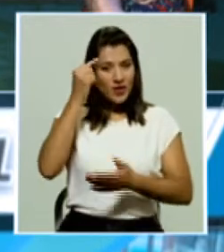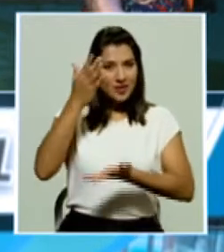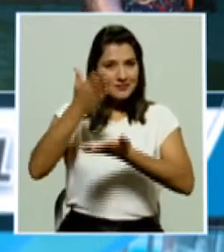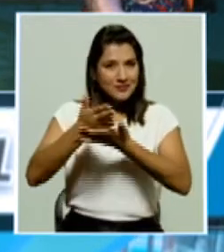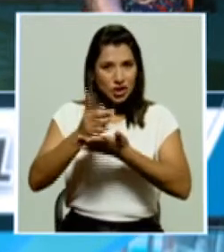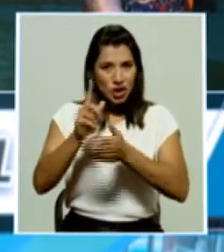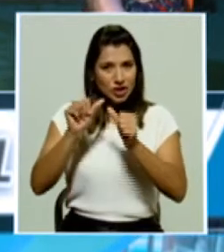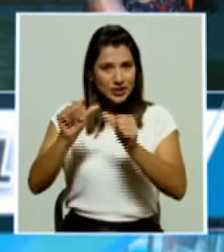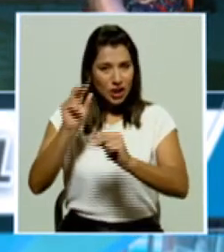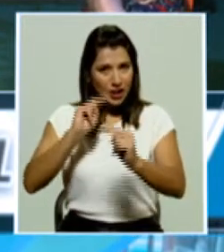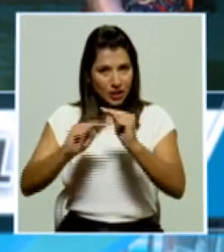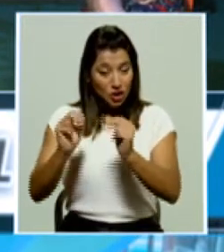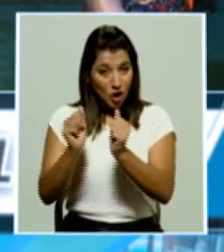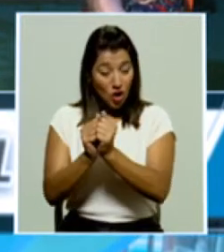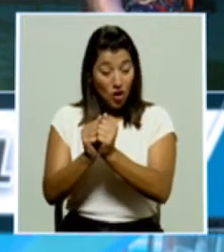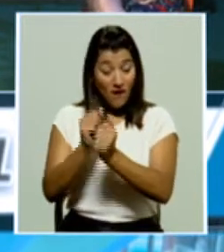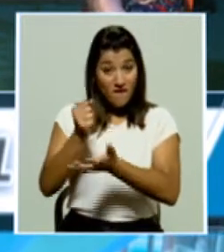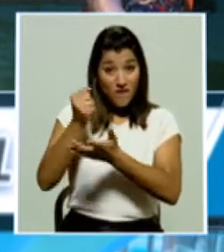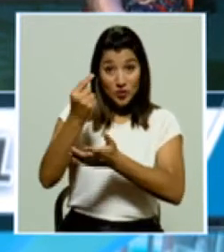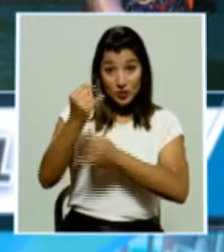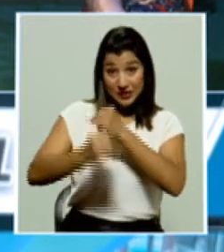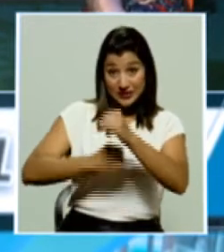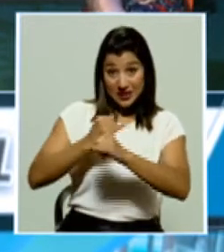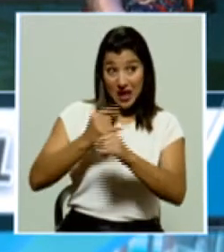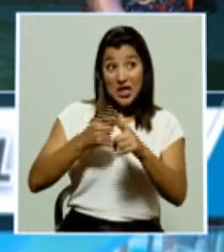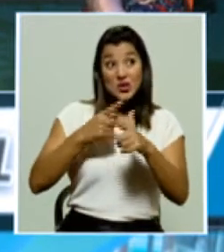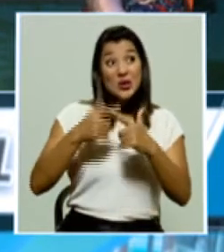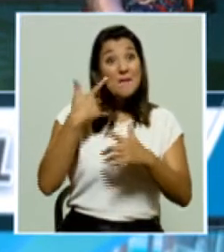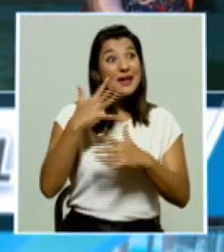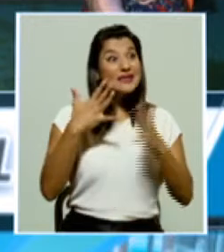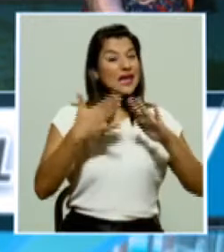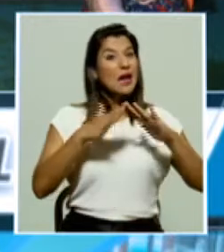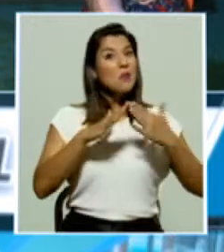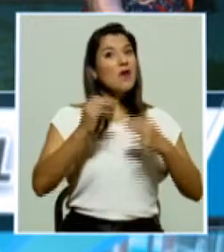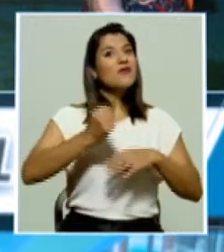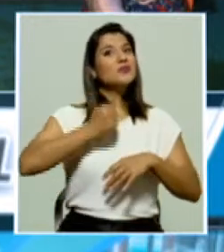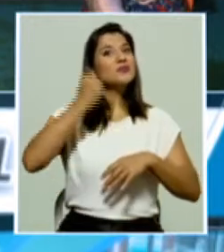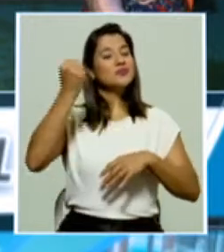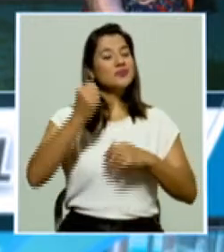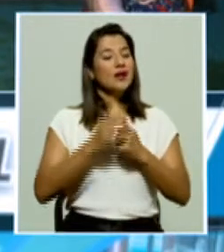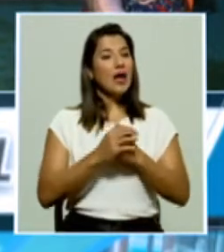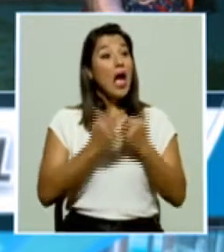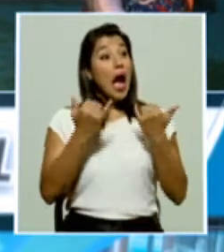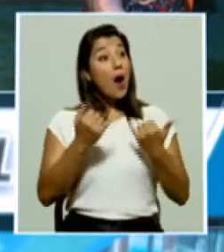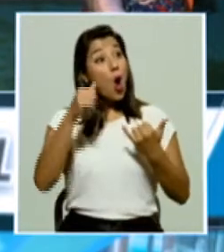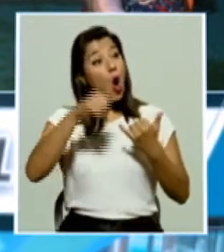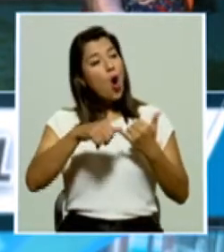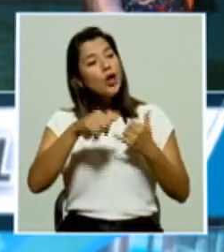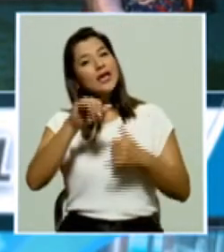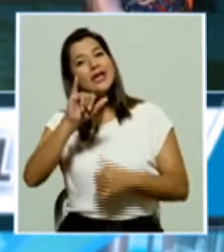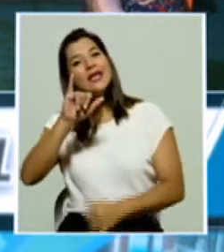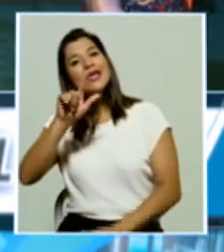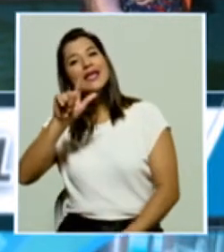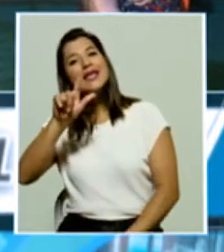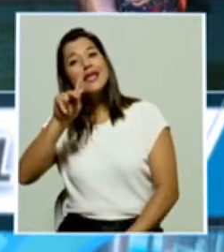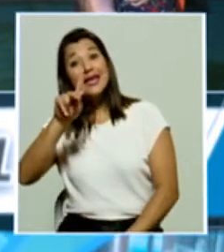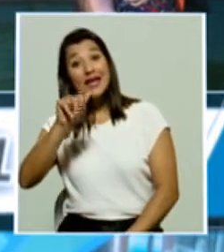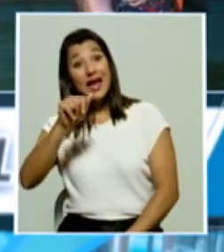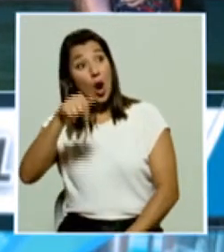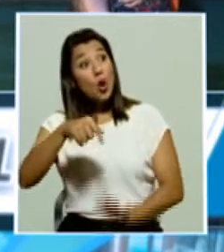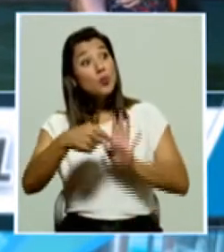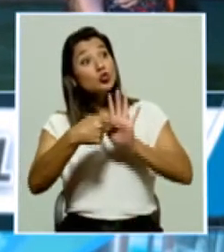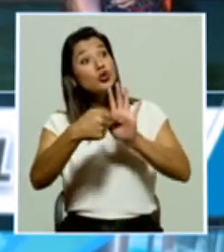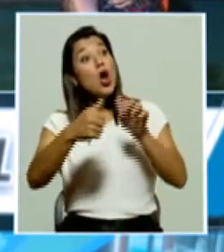Ilka, hoy le presentan al Congreso los resultados del diálogo. ¿Cuáles son las